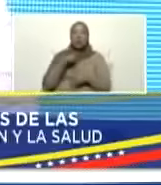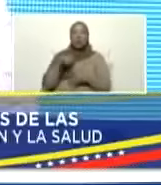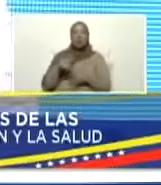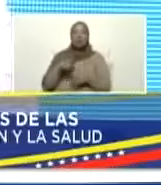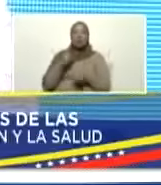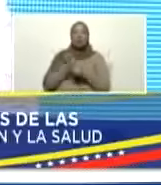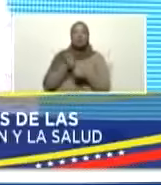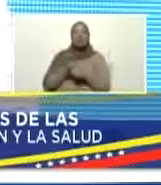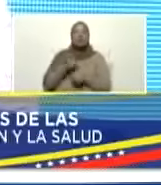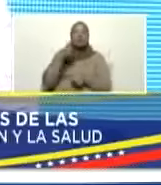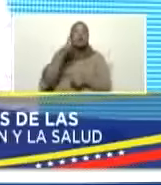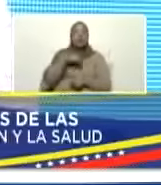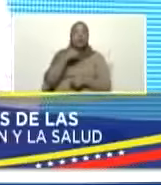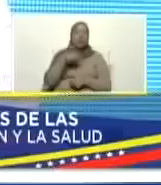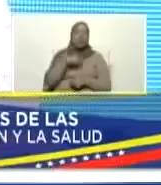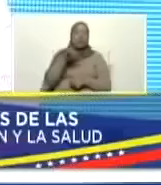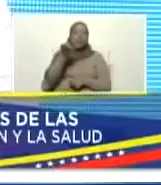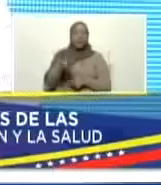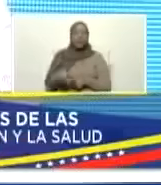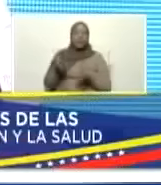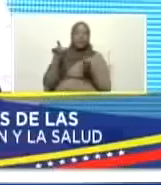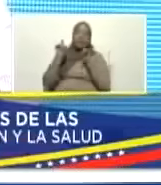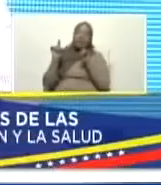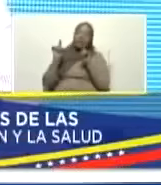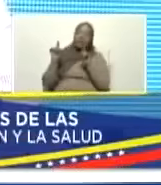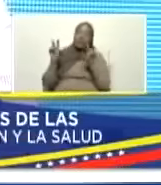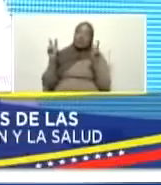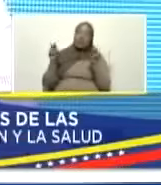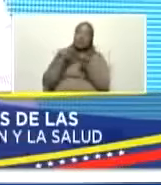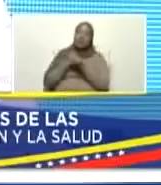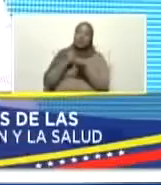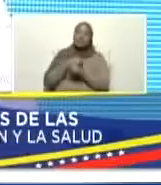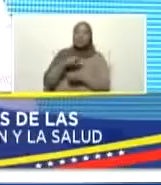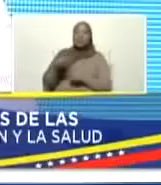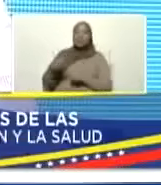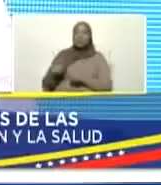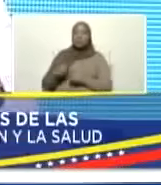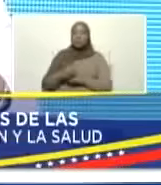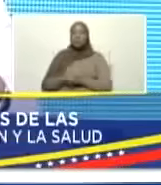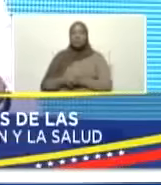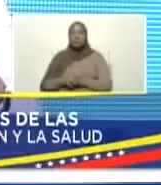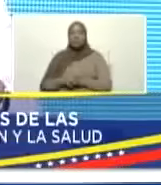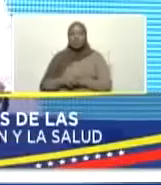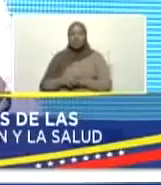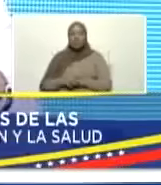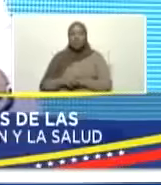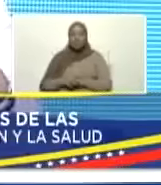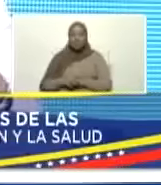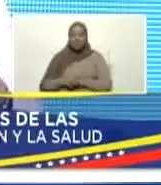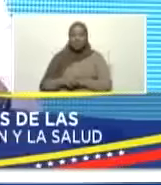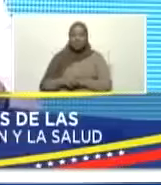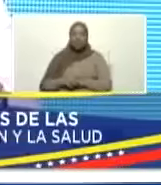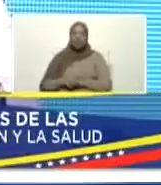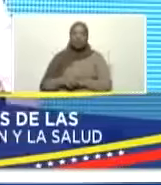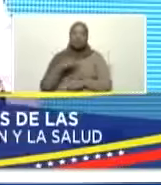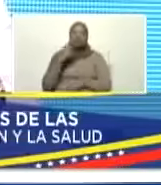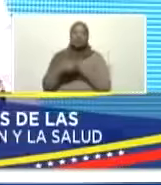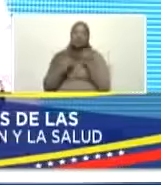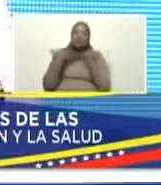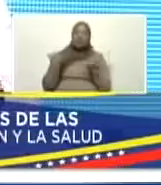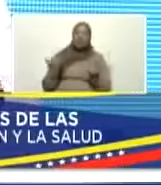tiene una sensibilidad y una pedagogía nueva para poder, con mucho cariño, transmitir